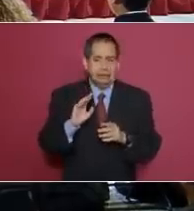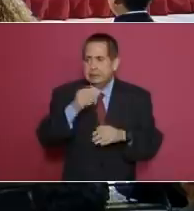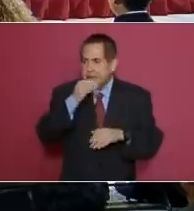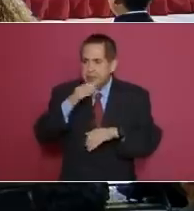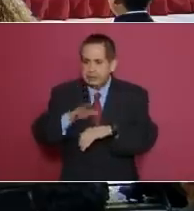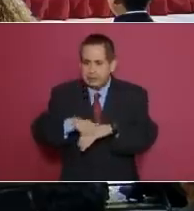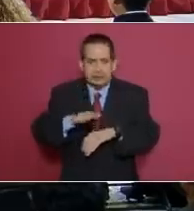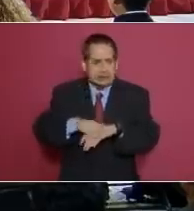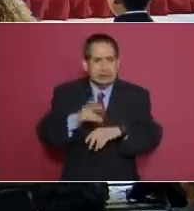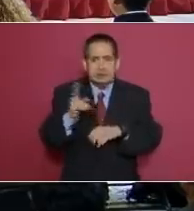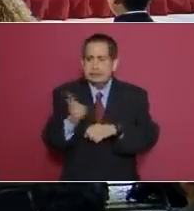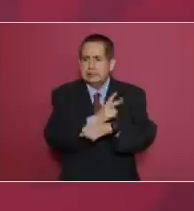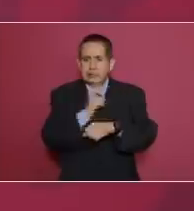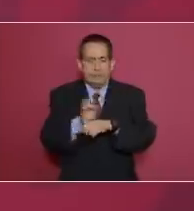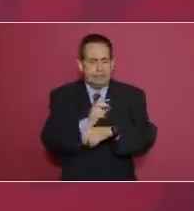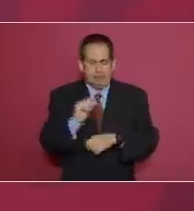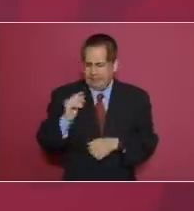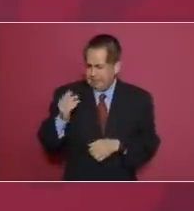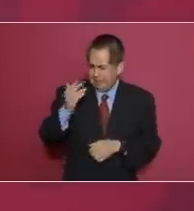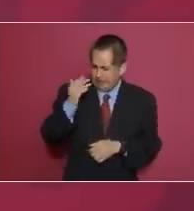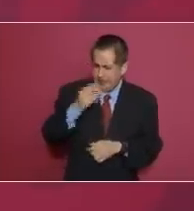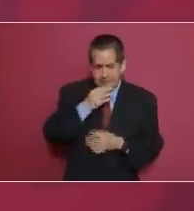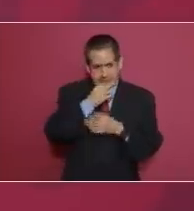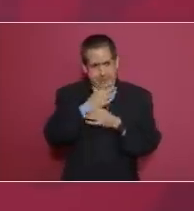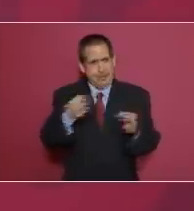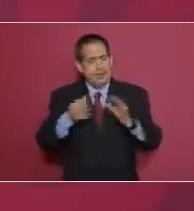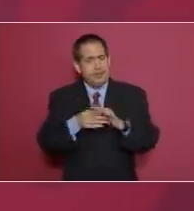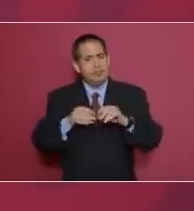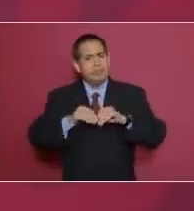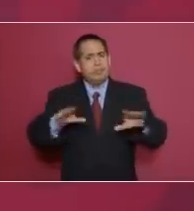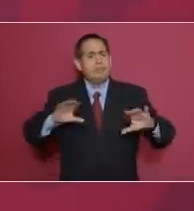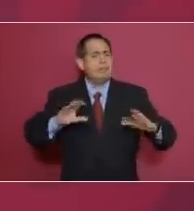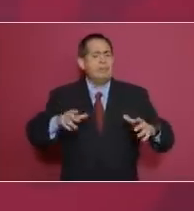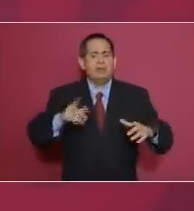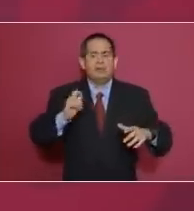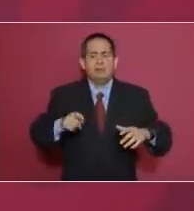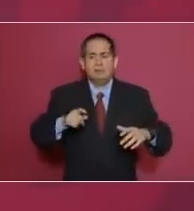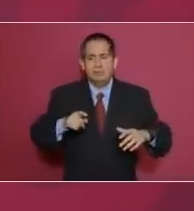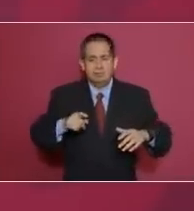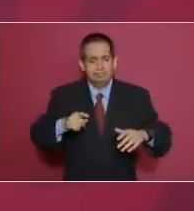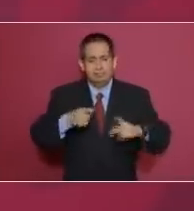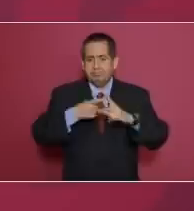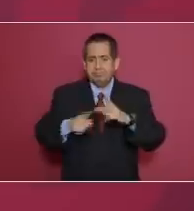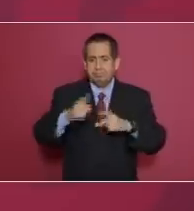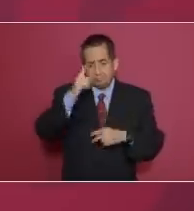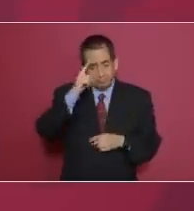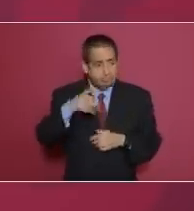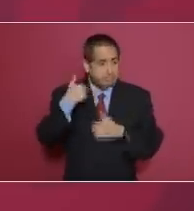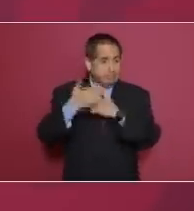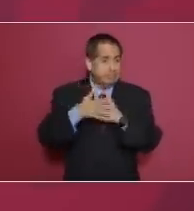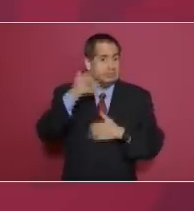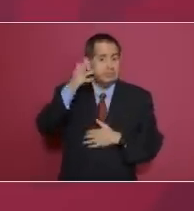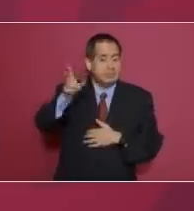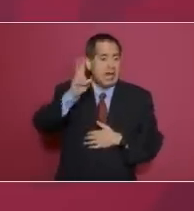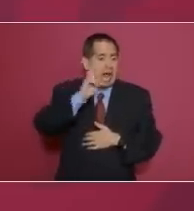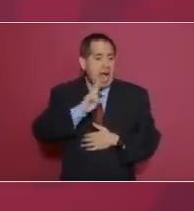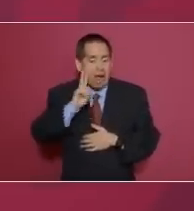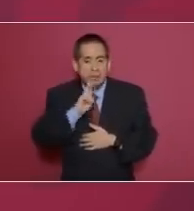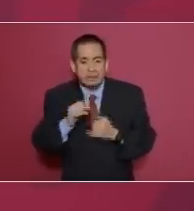convocando, se acaban de dar a conocer las bases para licitar